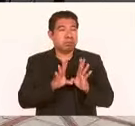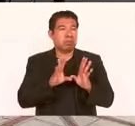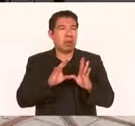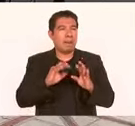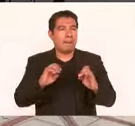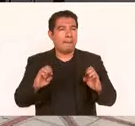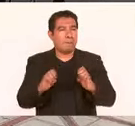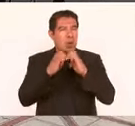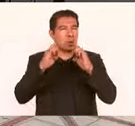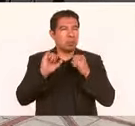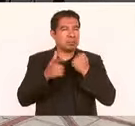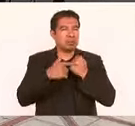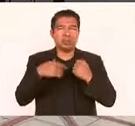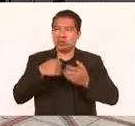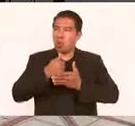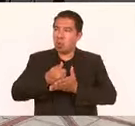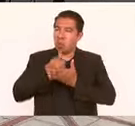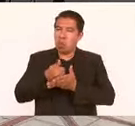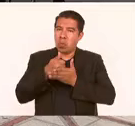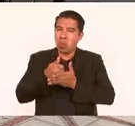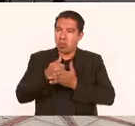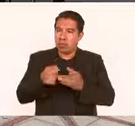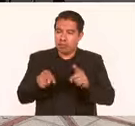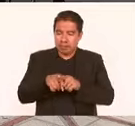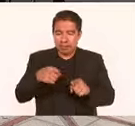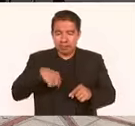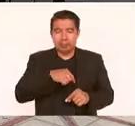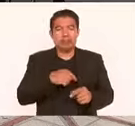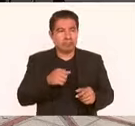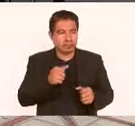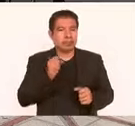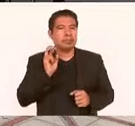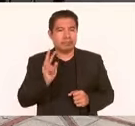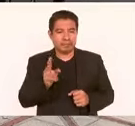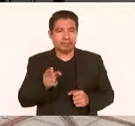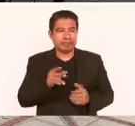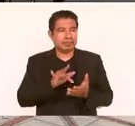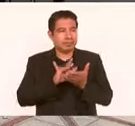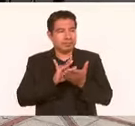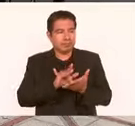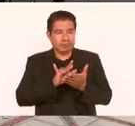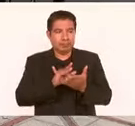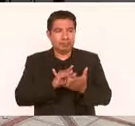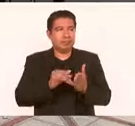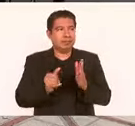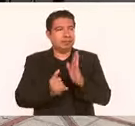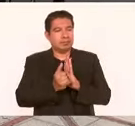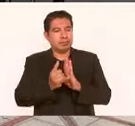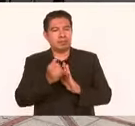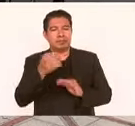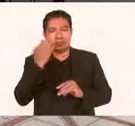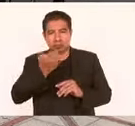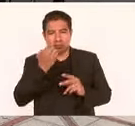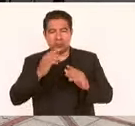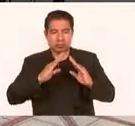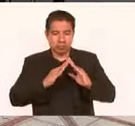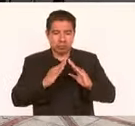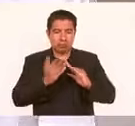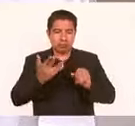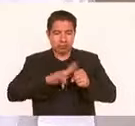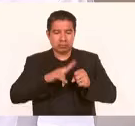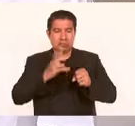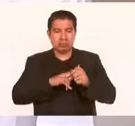y comunidades afectadas y en esta etapa también han contribuido en la reconstrucción de escuelas, viviendas, hospitales,